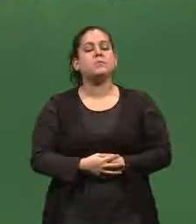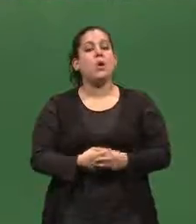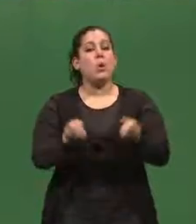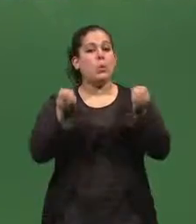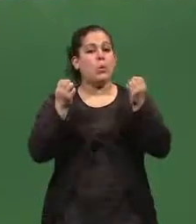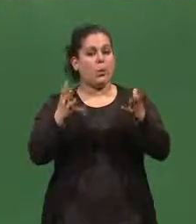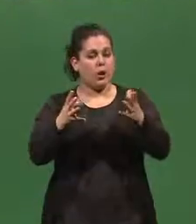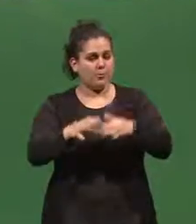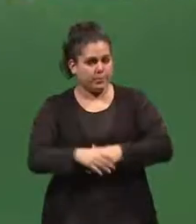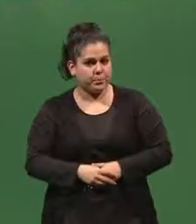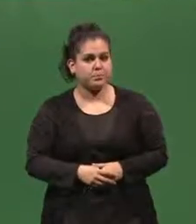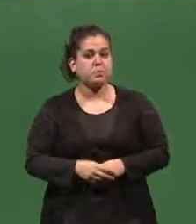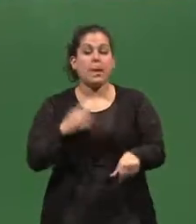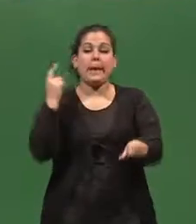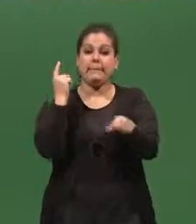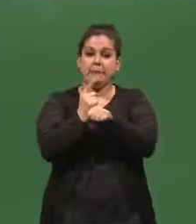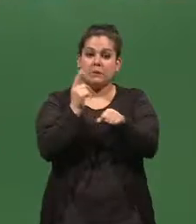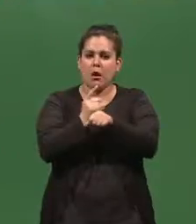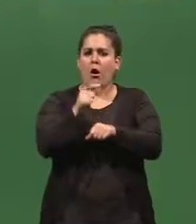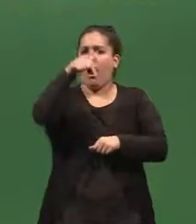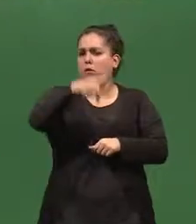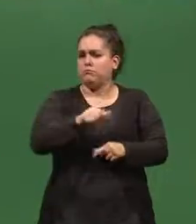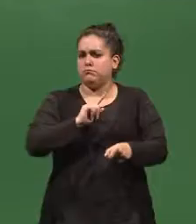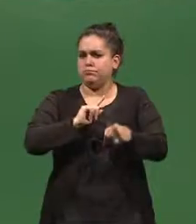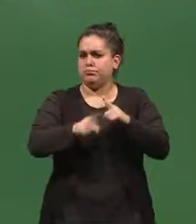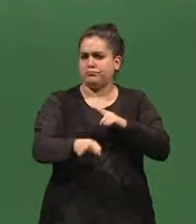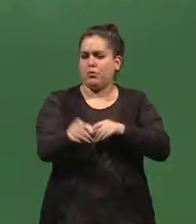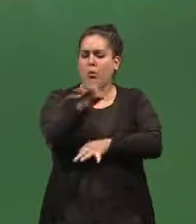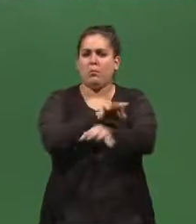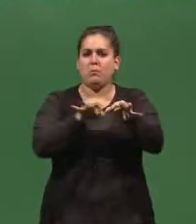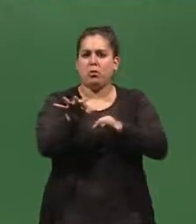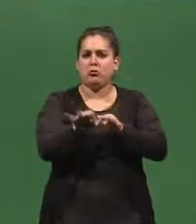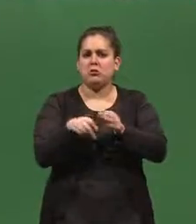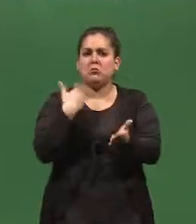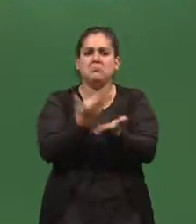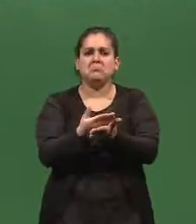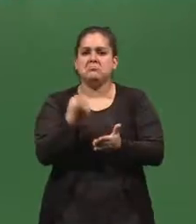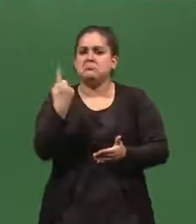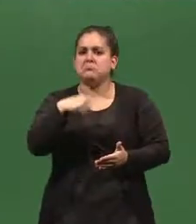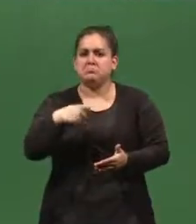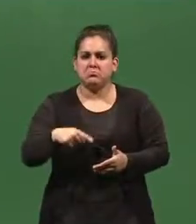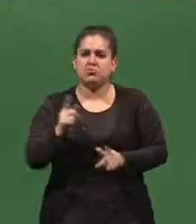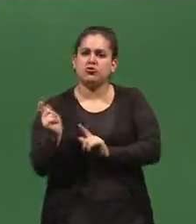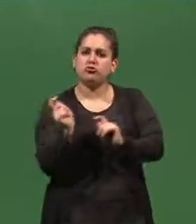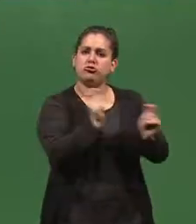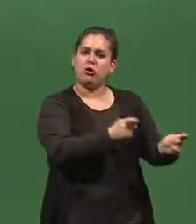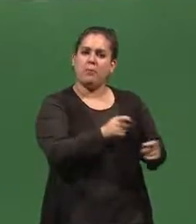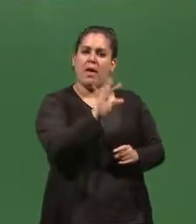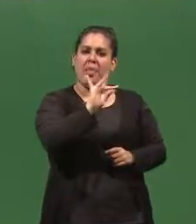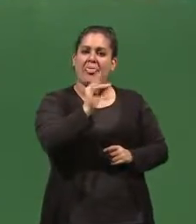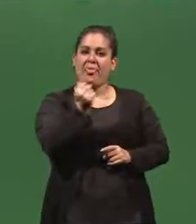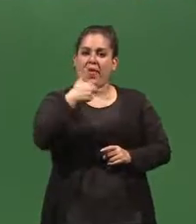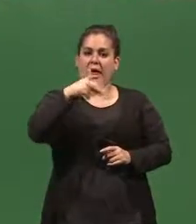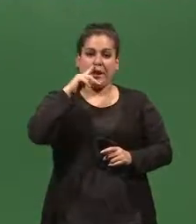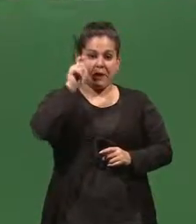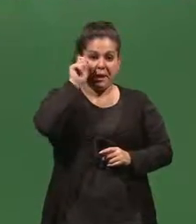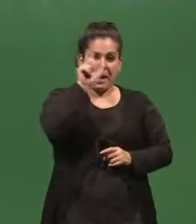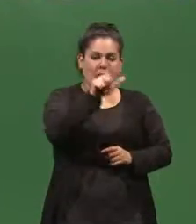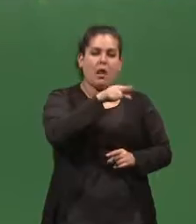Bueno, principalmente vamos a ir directamente a lo que trata este proyecto. Te voy a dar la palabra, Daniel, para que expliques, bueno, el